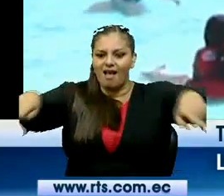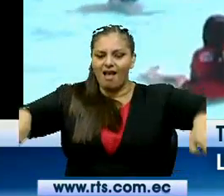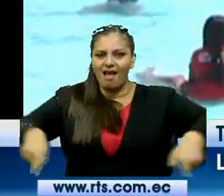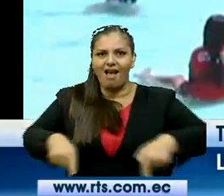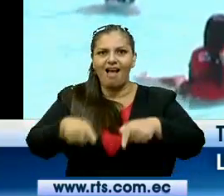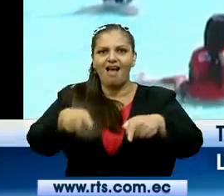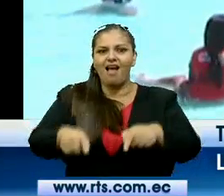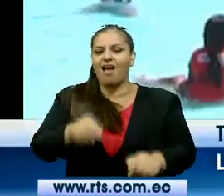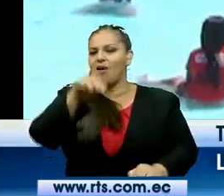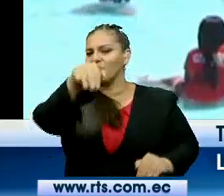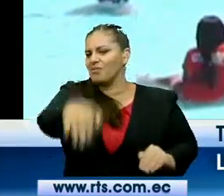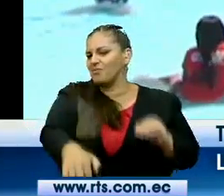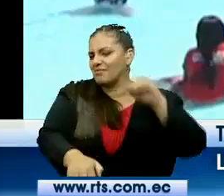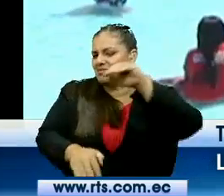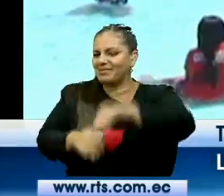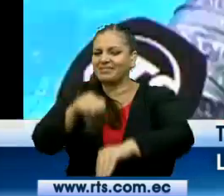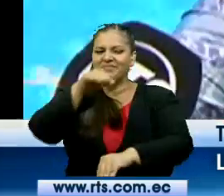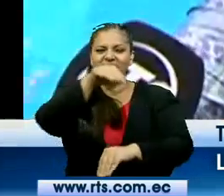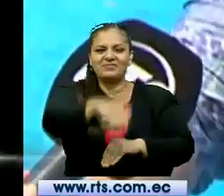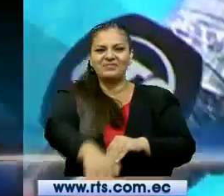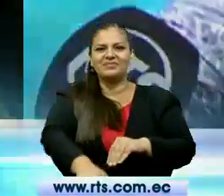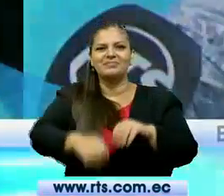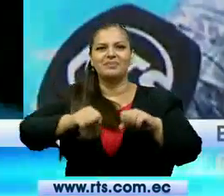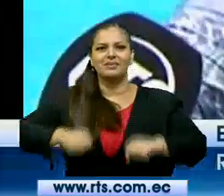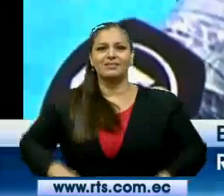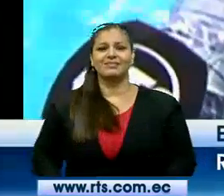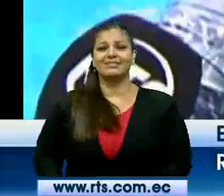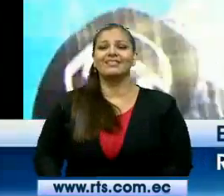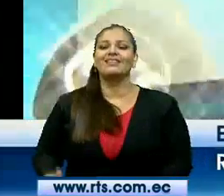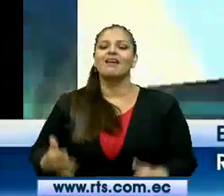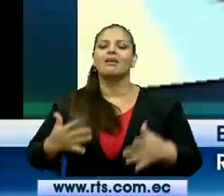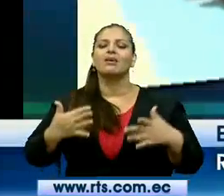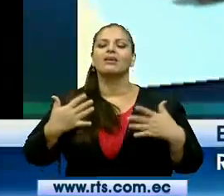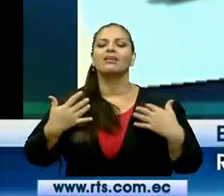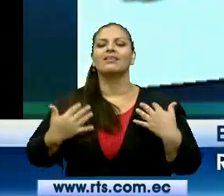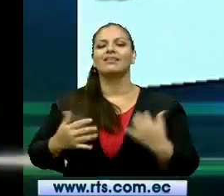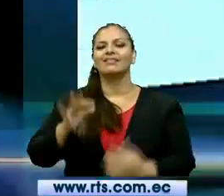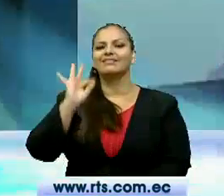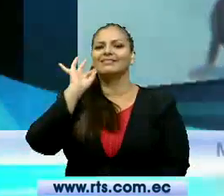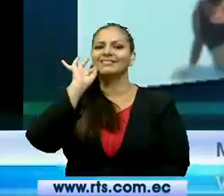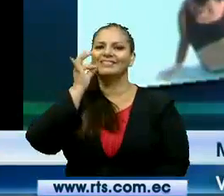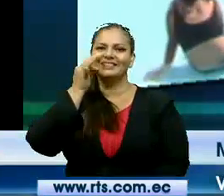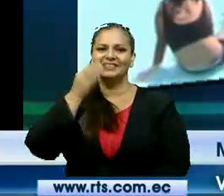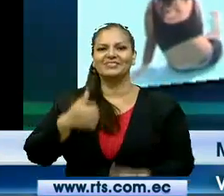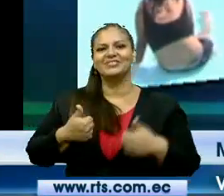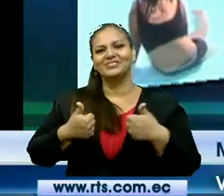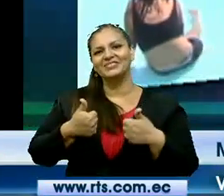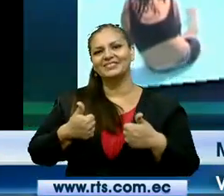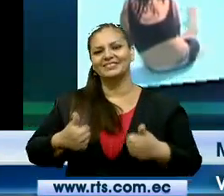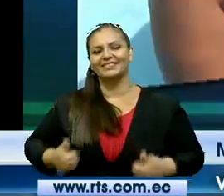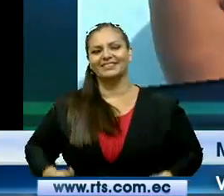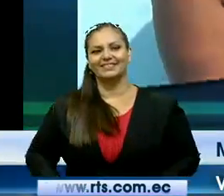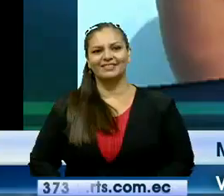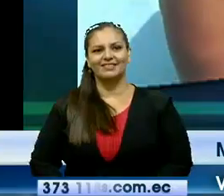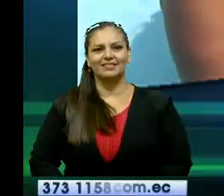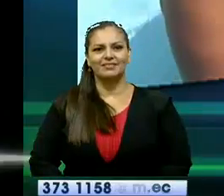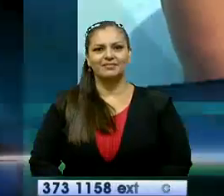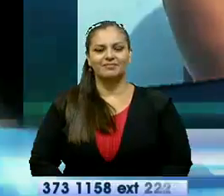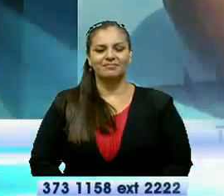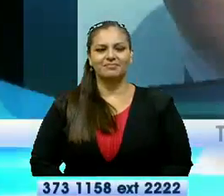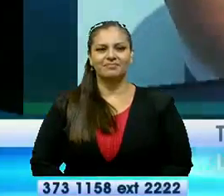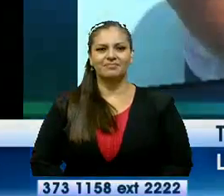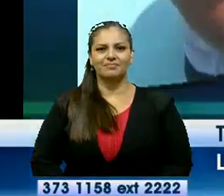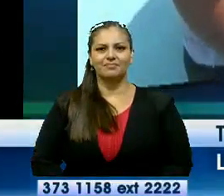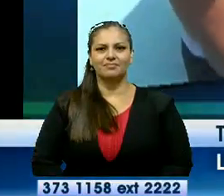en este viernes de asueto. Está rica con el sol, está muy bueno. Está ¿qué tal la laguna? Sí, la laguna.